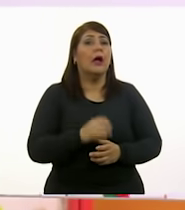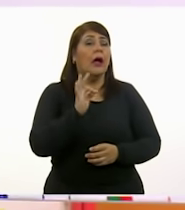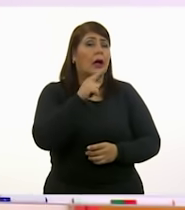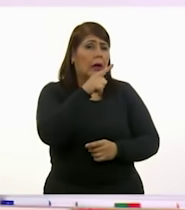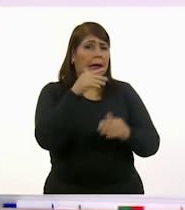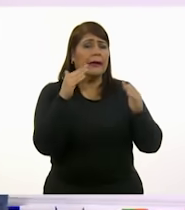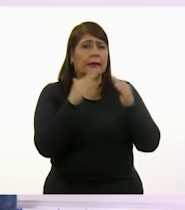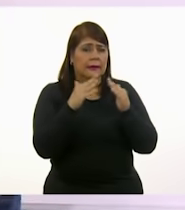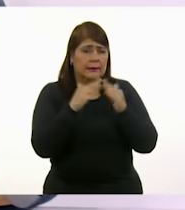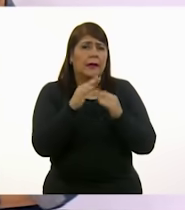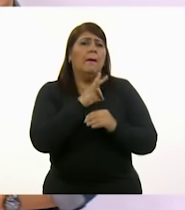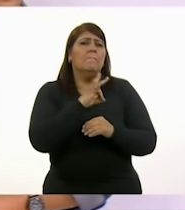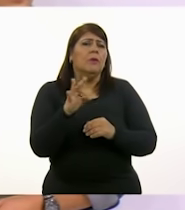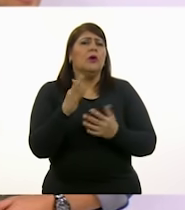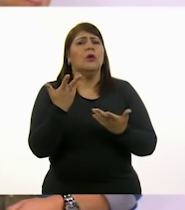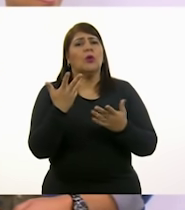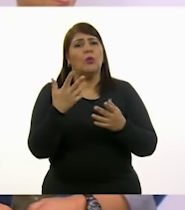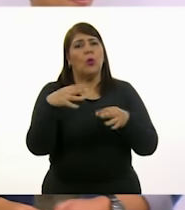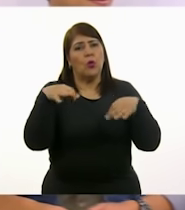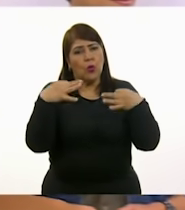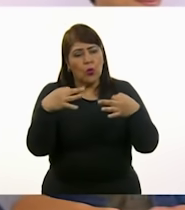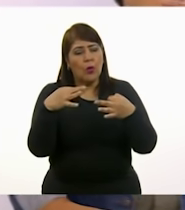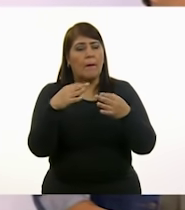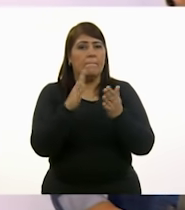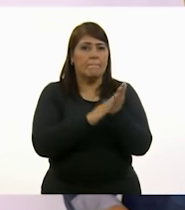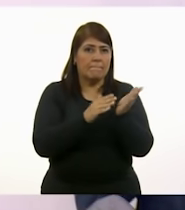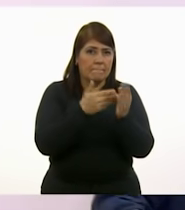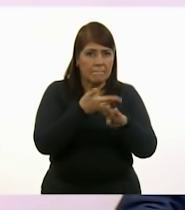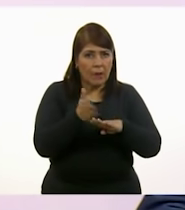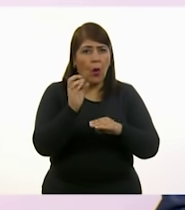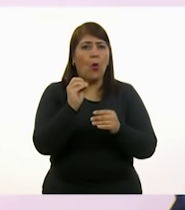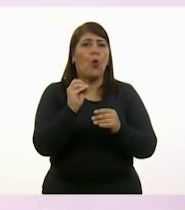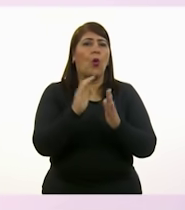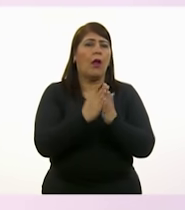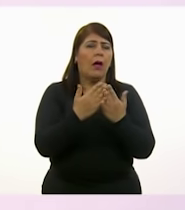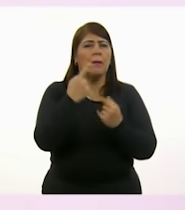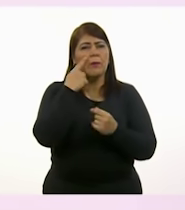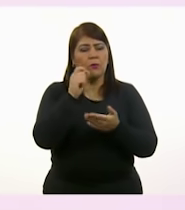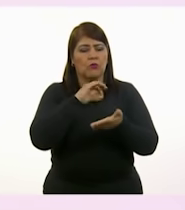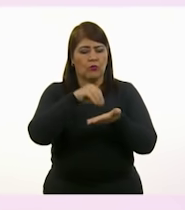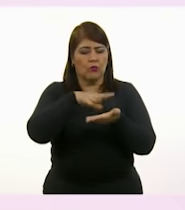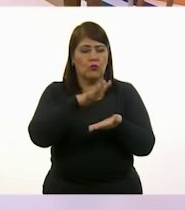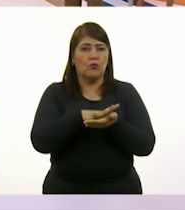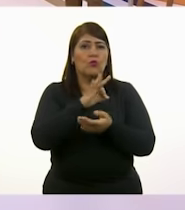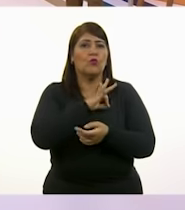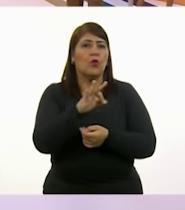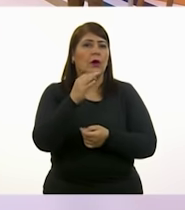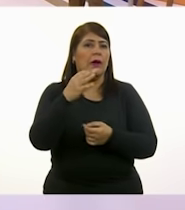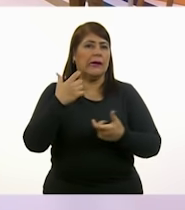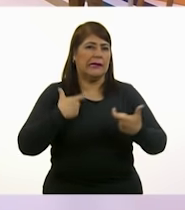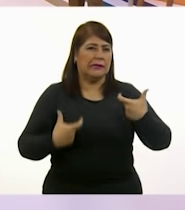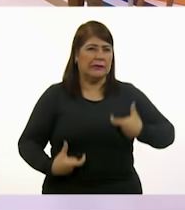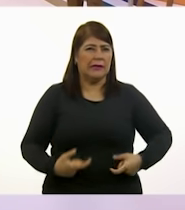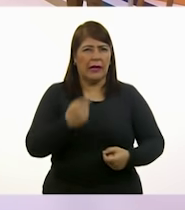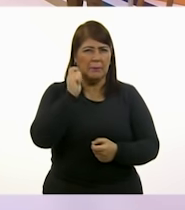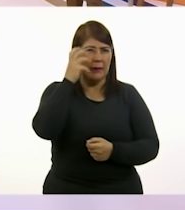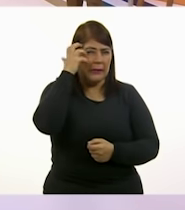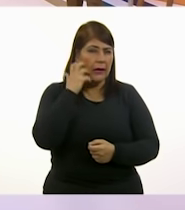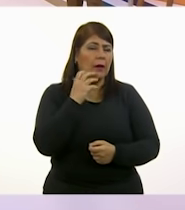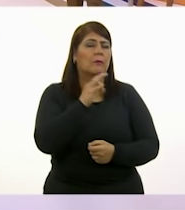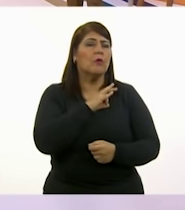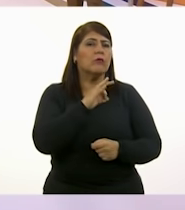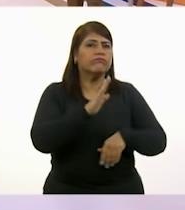hoja en blanco Pueden escribir que los leopardos caminan Muy bien Ahí está ¿Por qué crees que las patas del